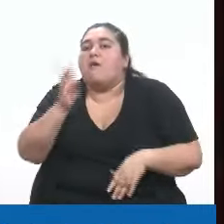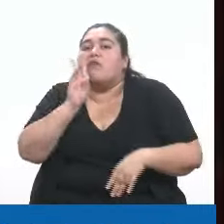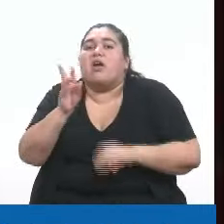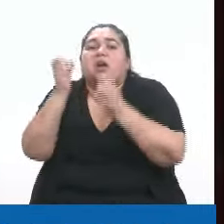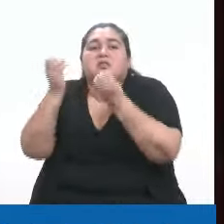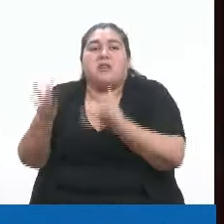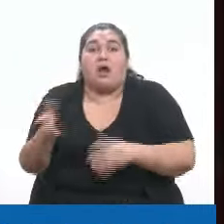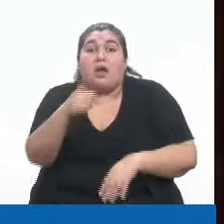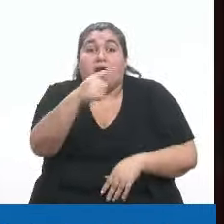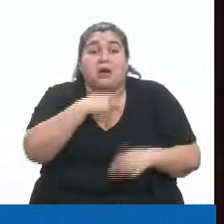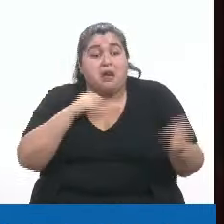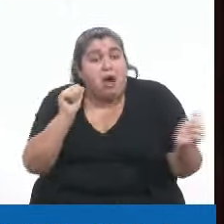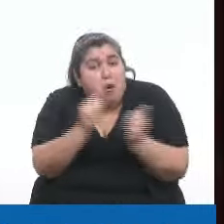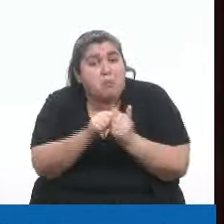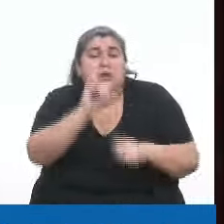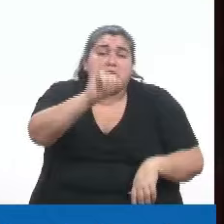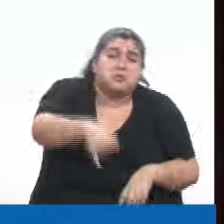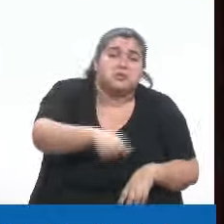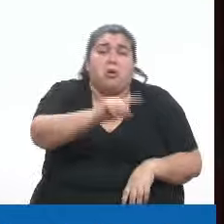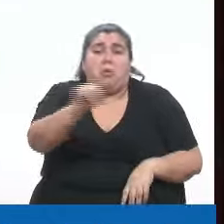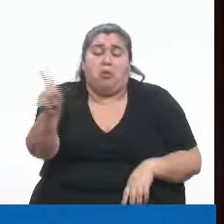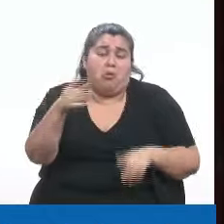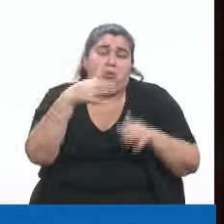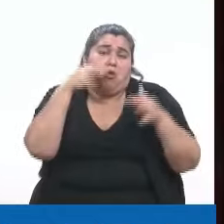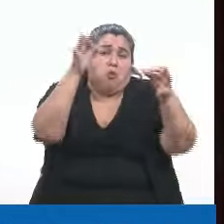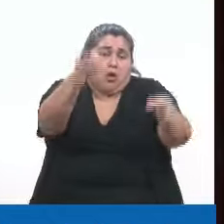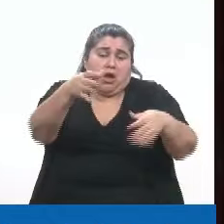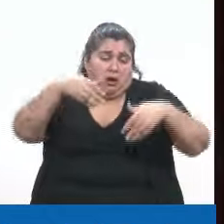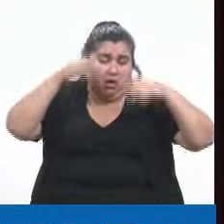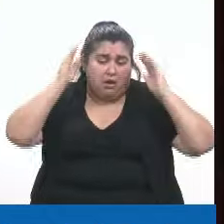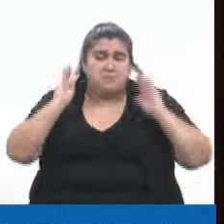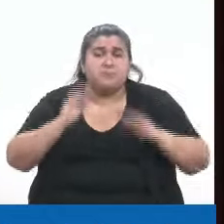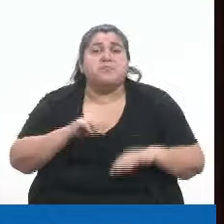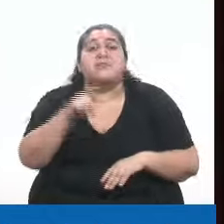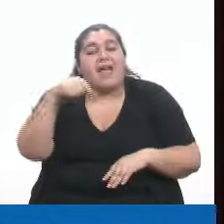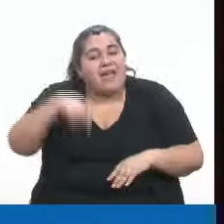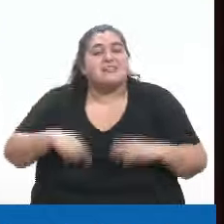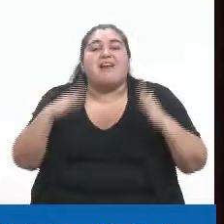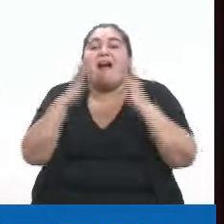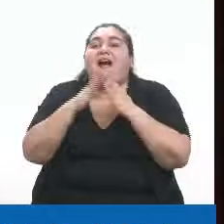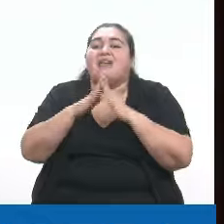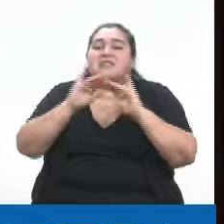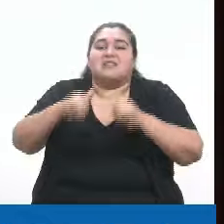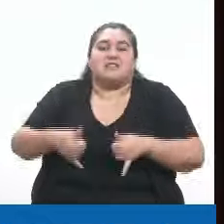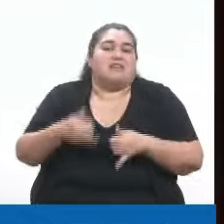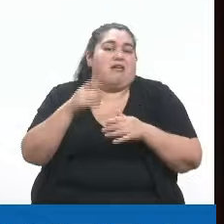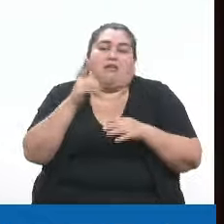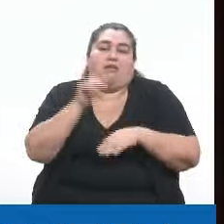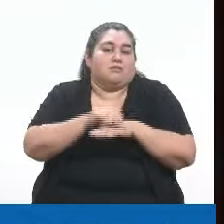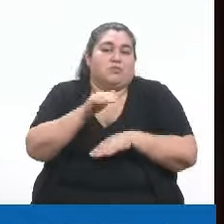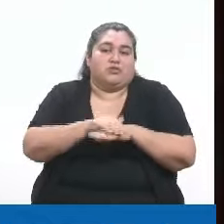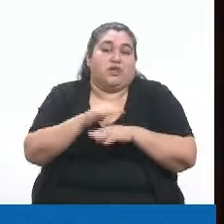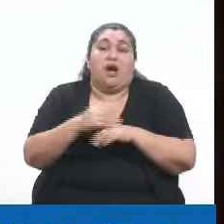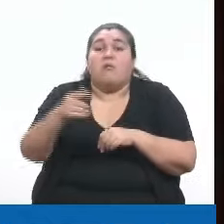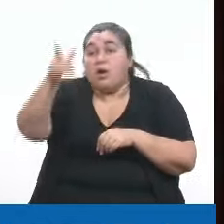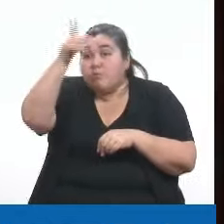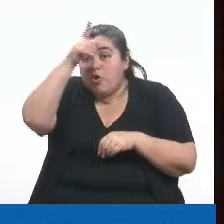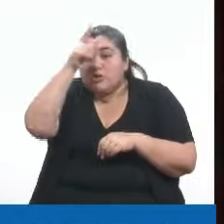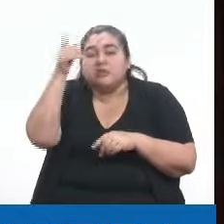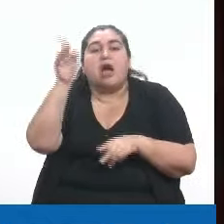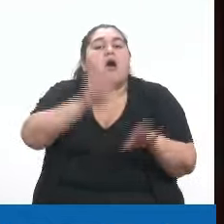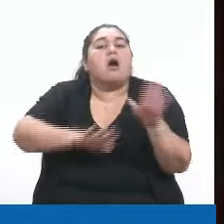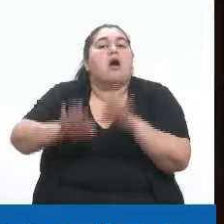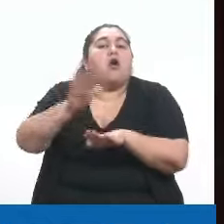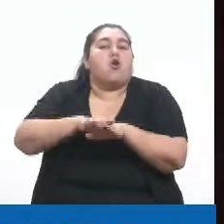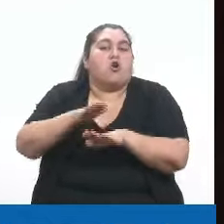nos quieren acompañar no nos quieren acompañar ya es problema de usted esta casa sí es responsable porque el operativo de seguridad se coordina con el